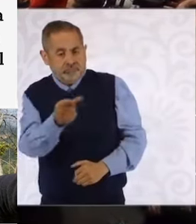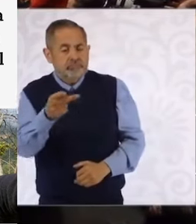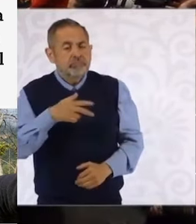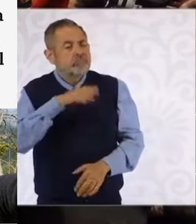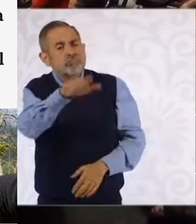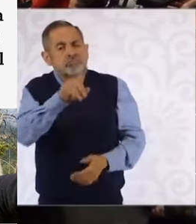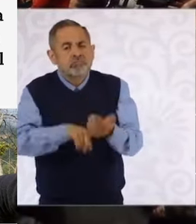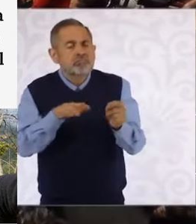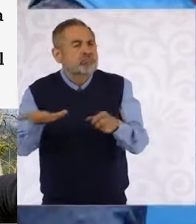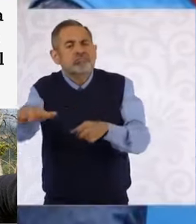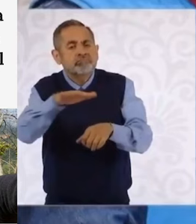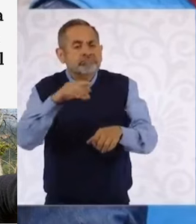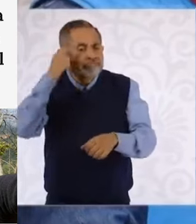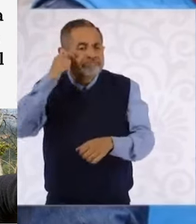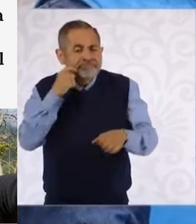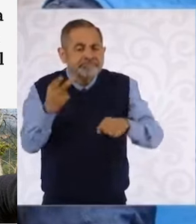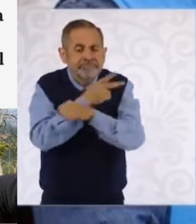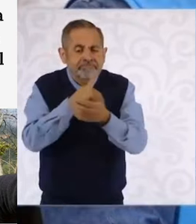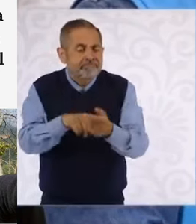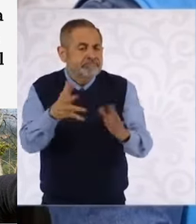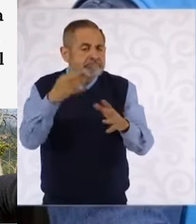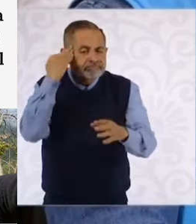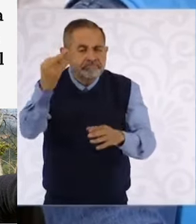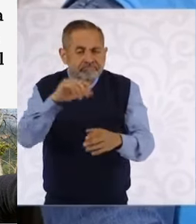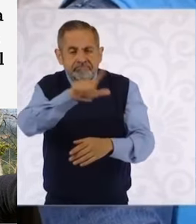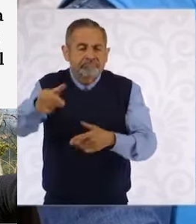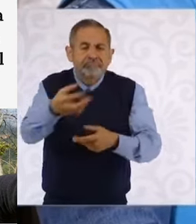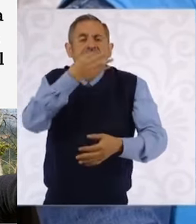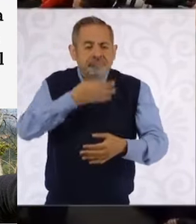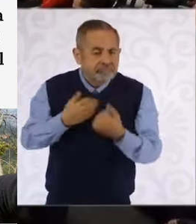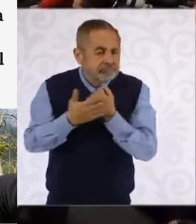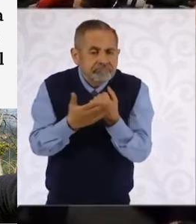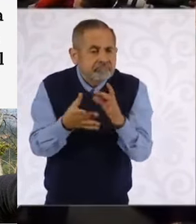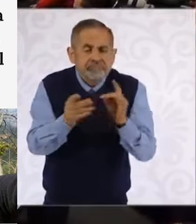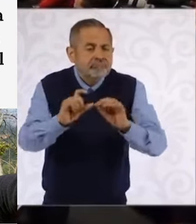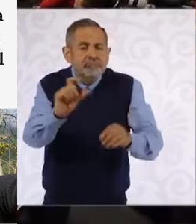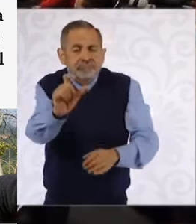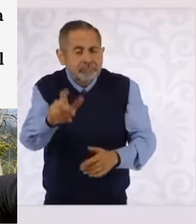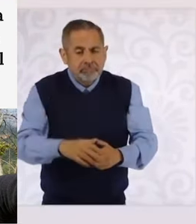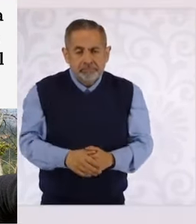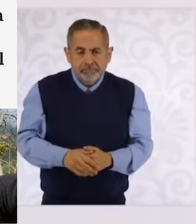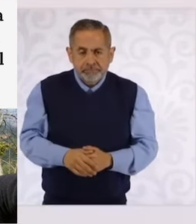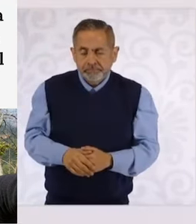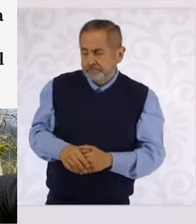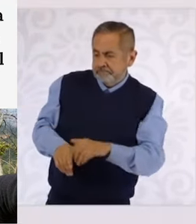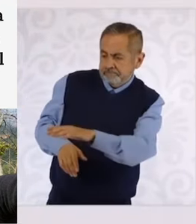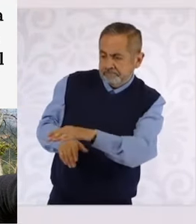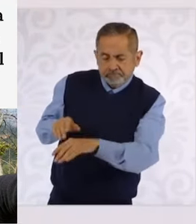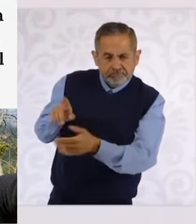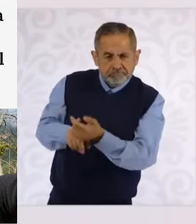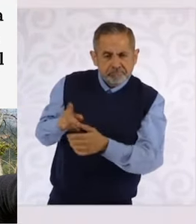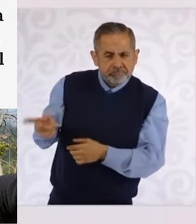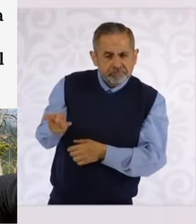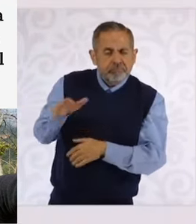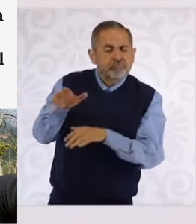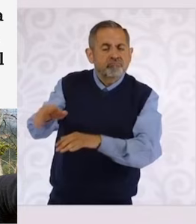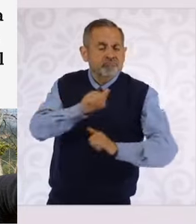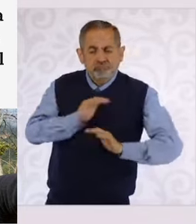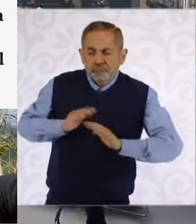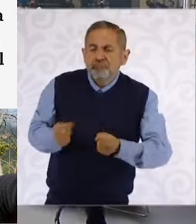Guerrero se ha reforzado la seguridad y más o menos en cuánto tiempo se informaría más detalle no podemos informar bueno el despliegue del ejército